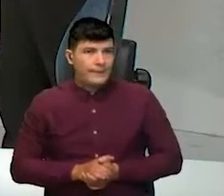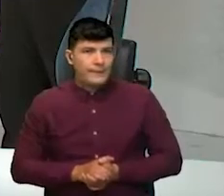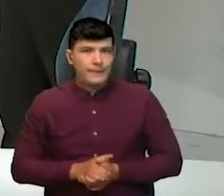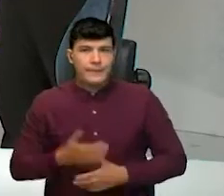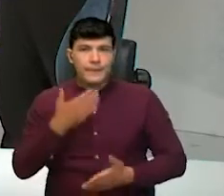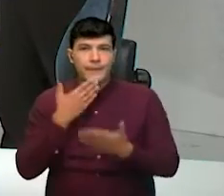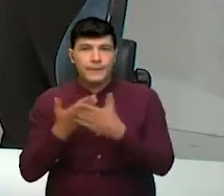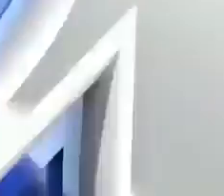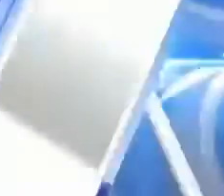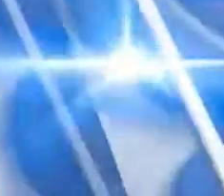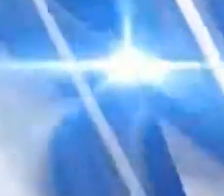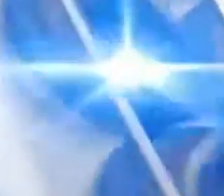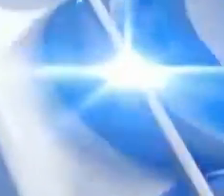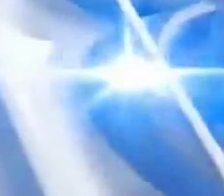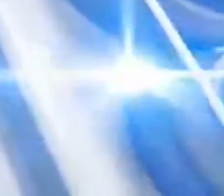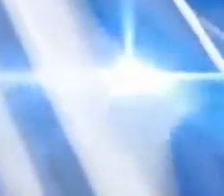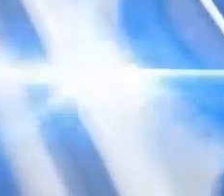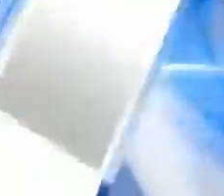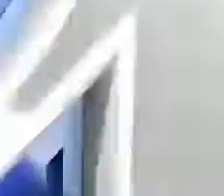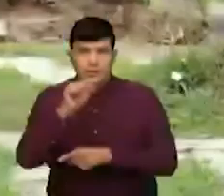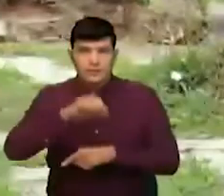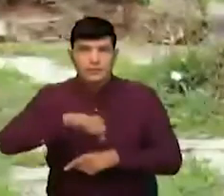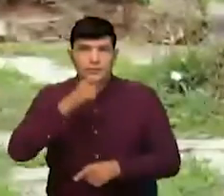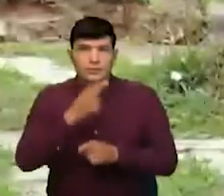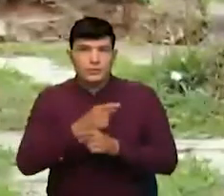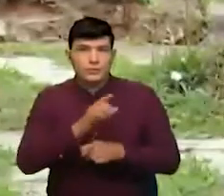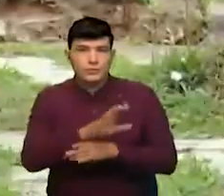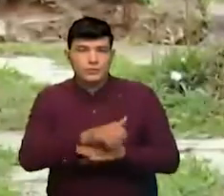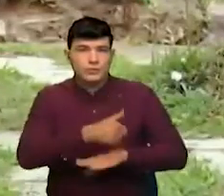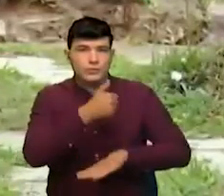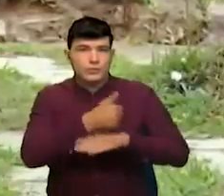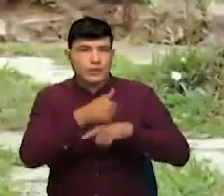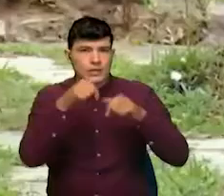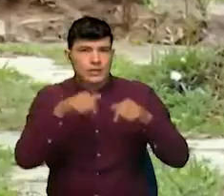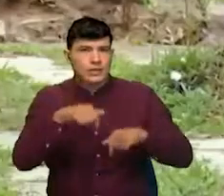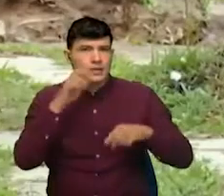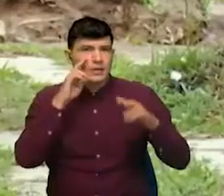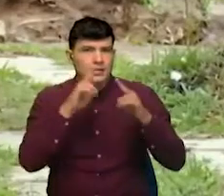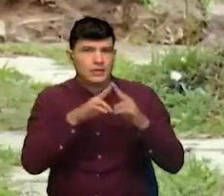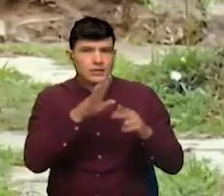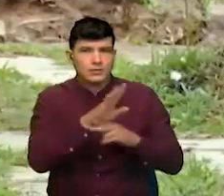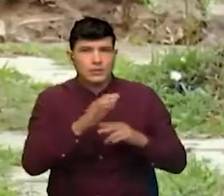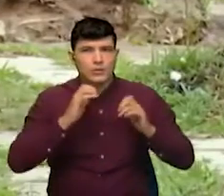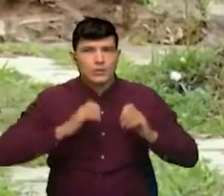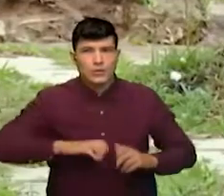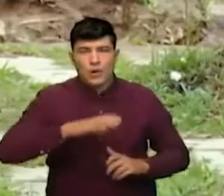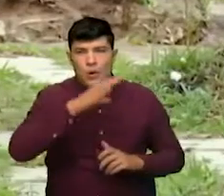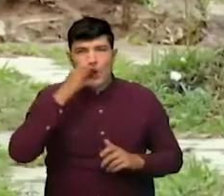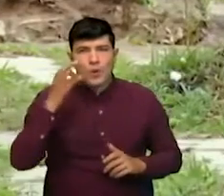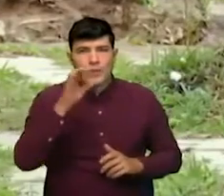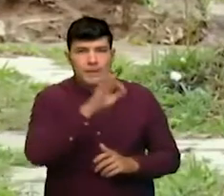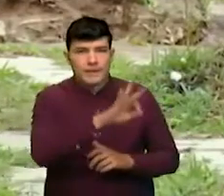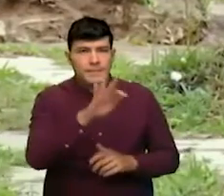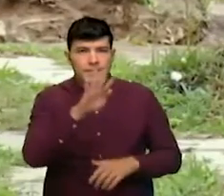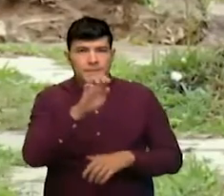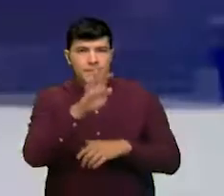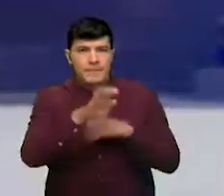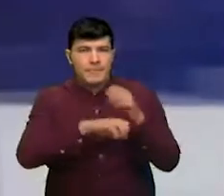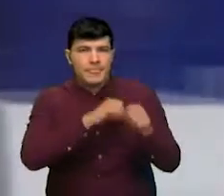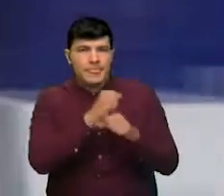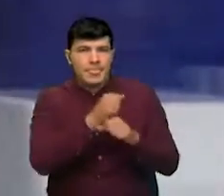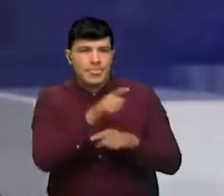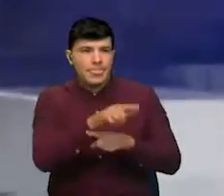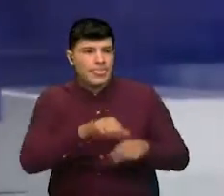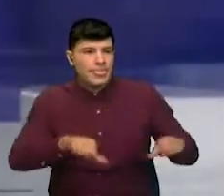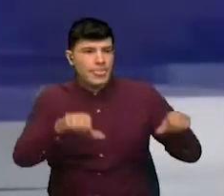Buenas tardes, así es, pues las autoridades reportaron el hallazgo de un cuerpo de un hombre de 39 años de edad en zona rural